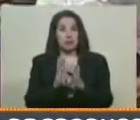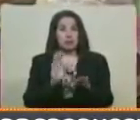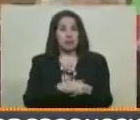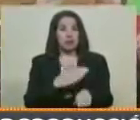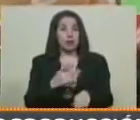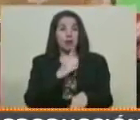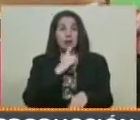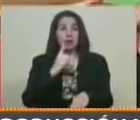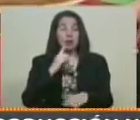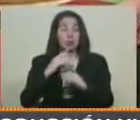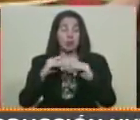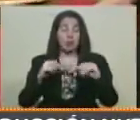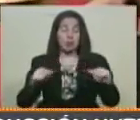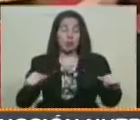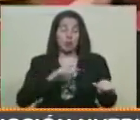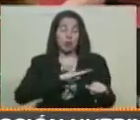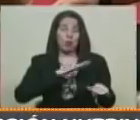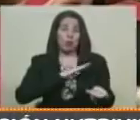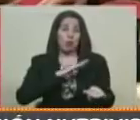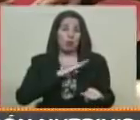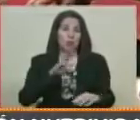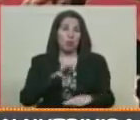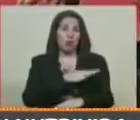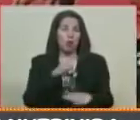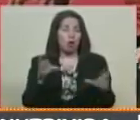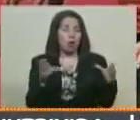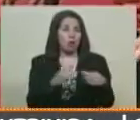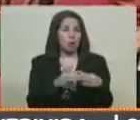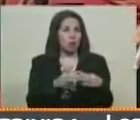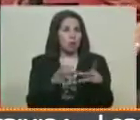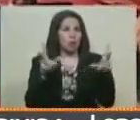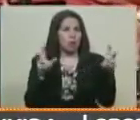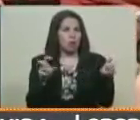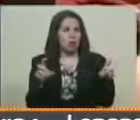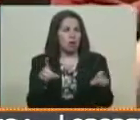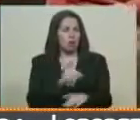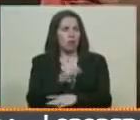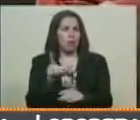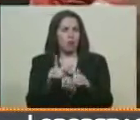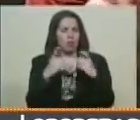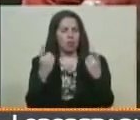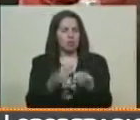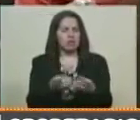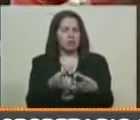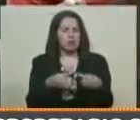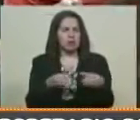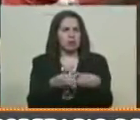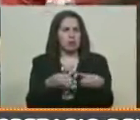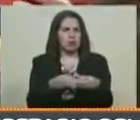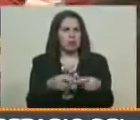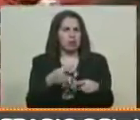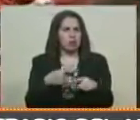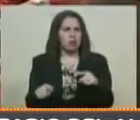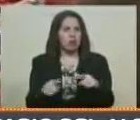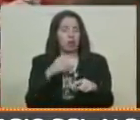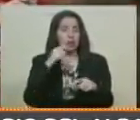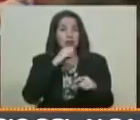de la agrupación. Y en esta oportunidad, con este nuevo disco, escriben una vez más en la historia del